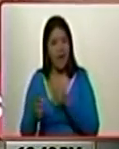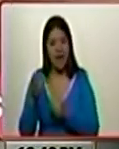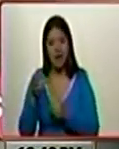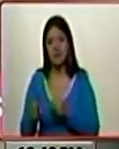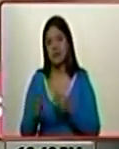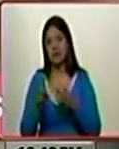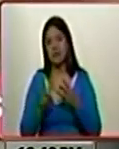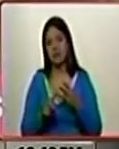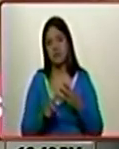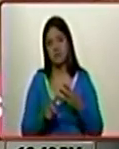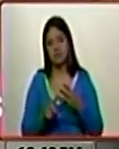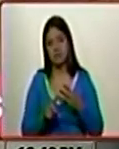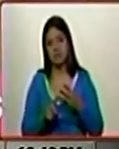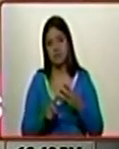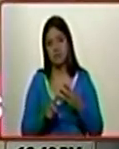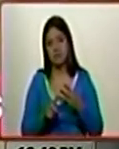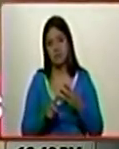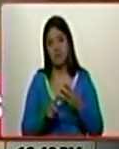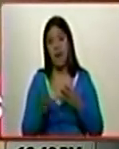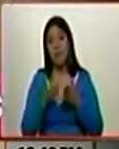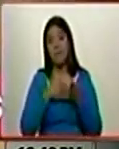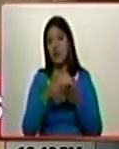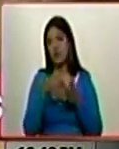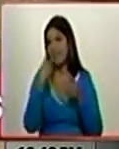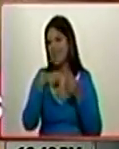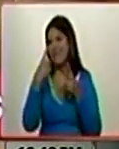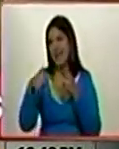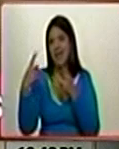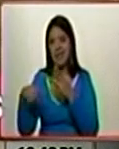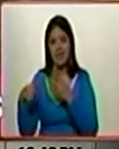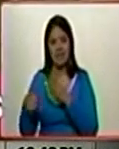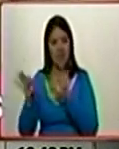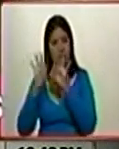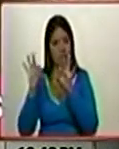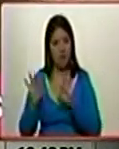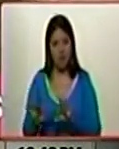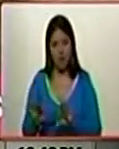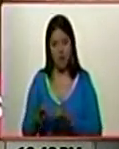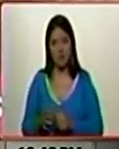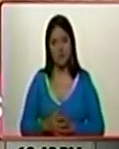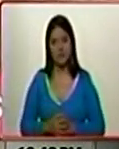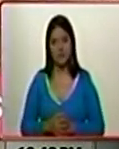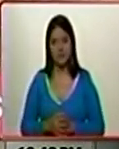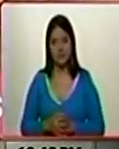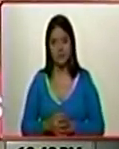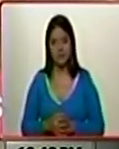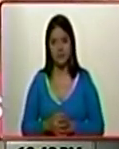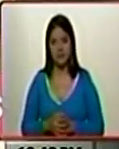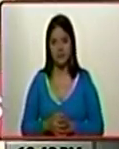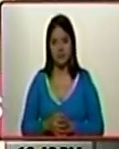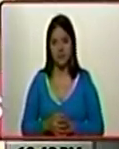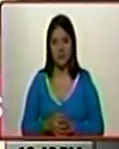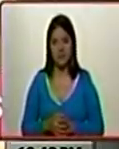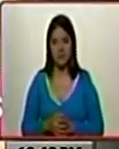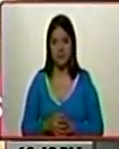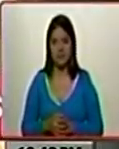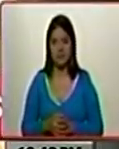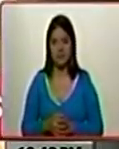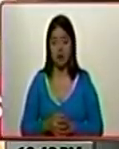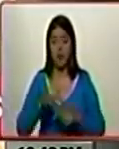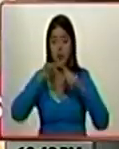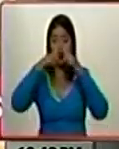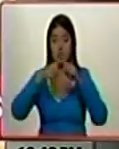completa, mayonesa de diferentes marcas y de diferentes presentaciones. Esto suma un